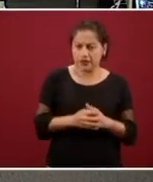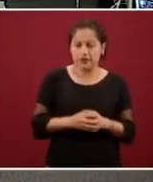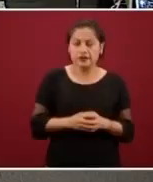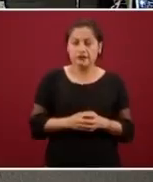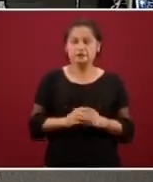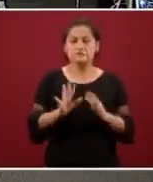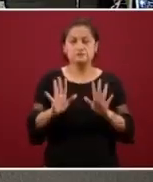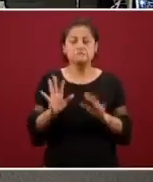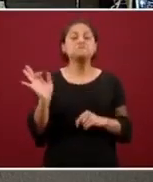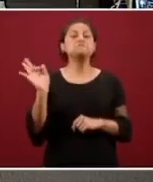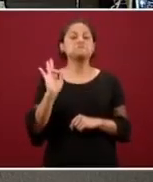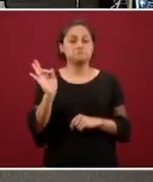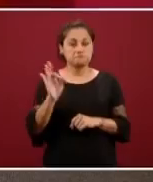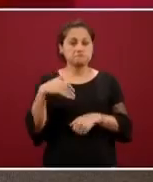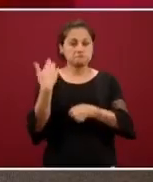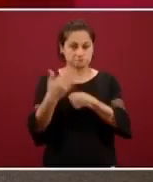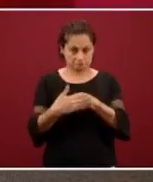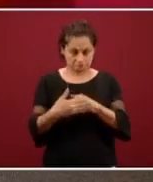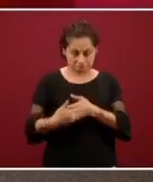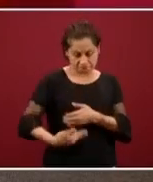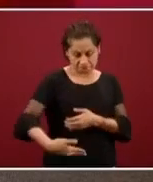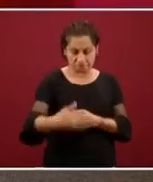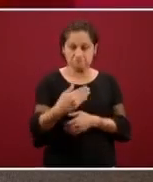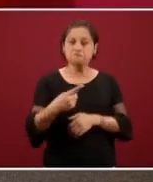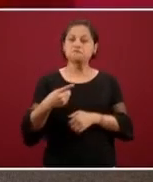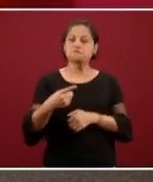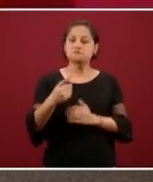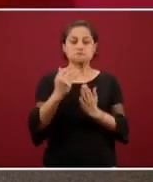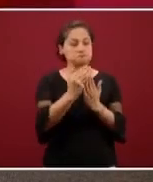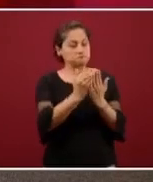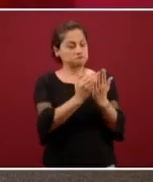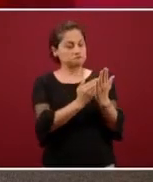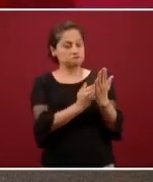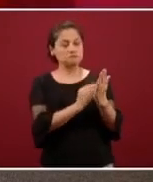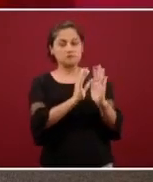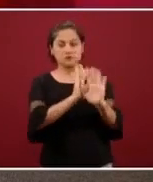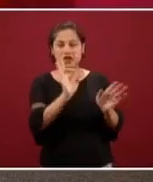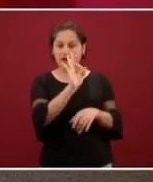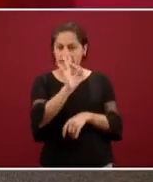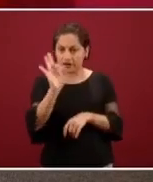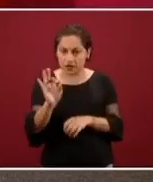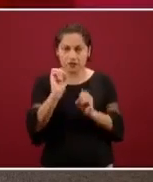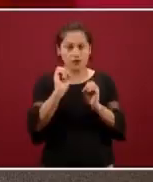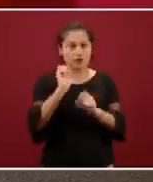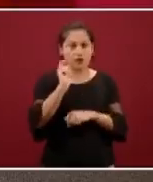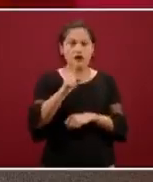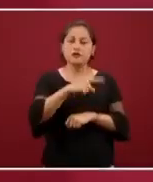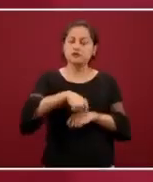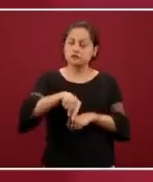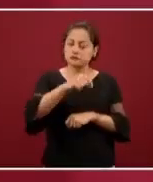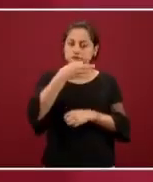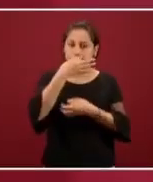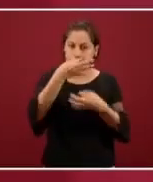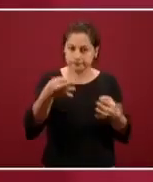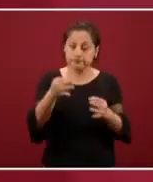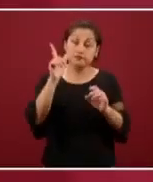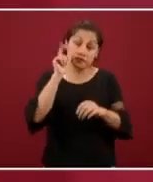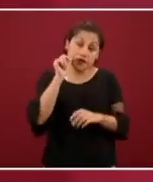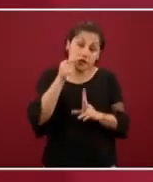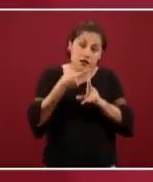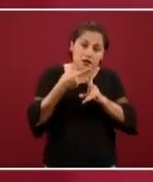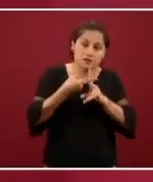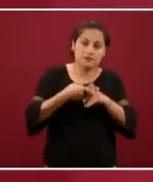seguramente en el transcurso de la semana lo estaremos definiendo, igual que empieza mañana la jornada.